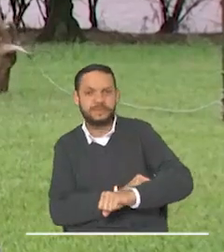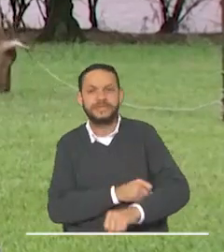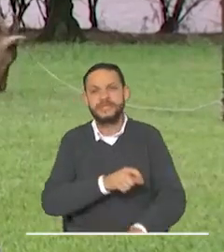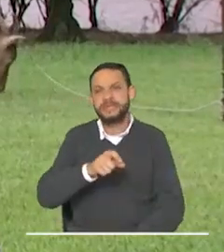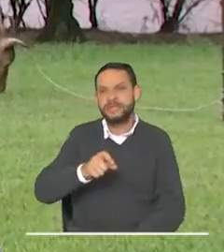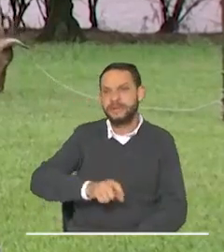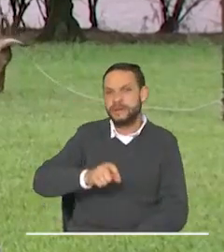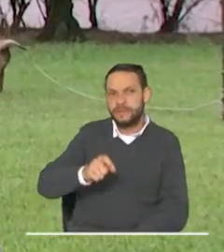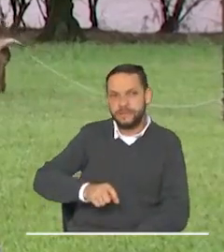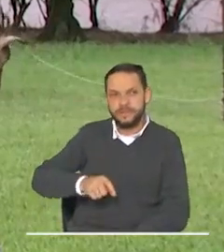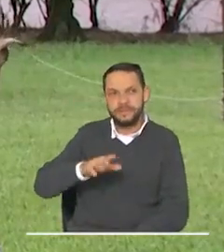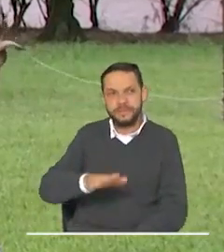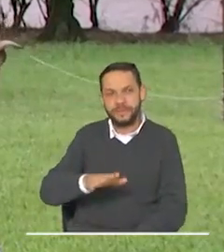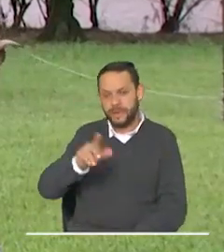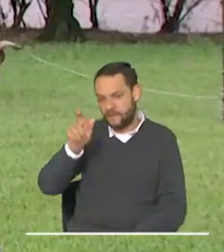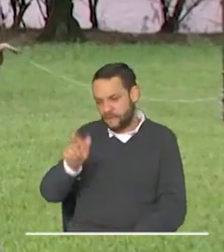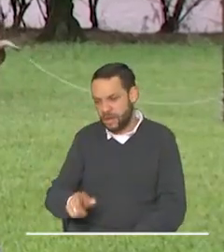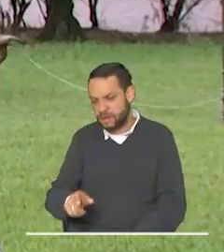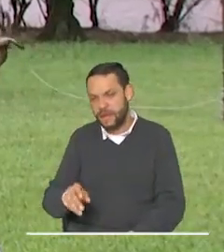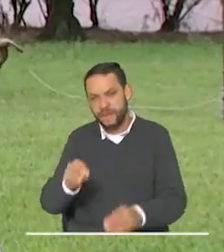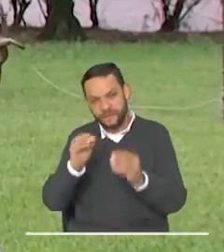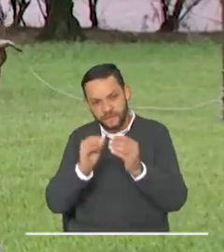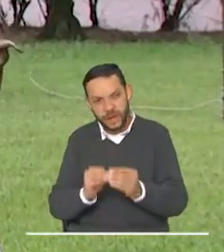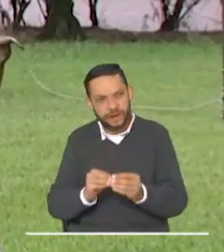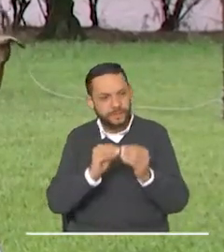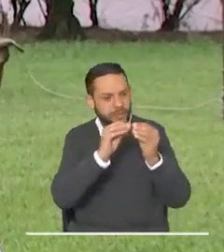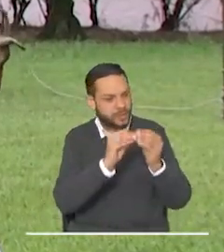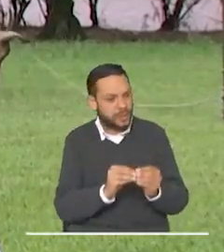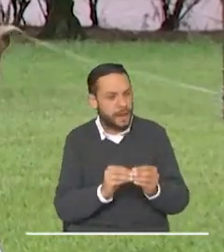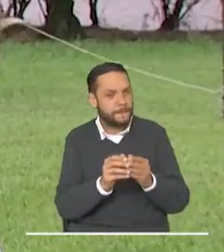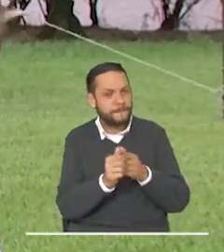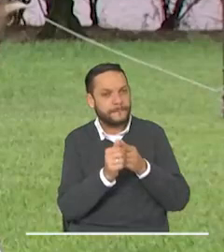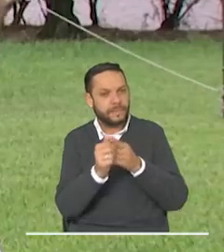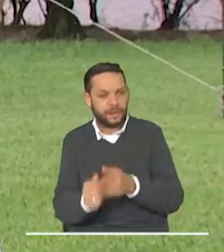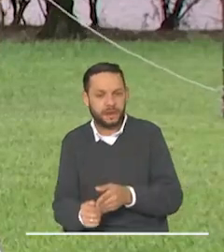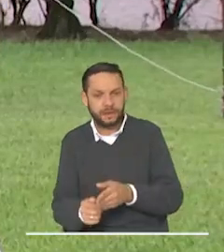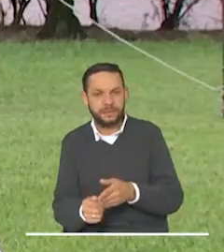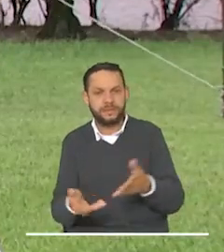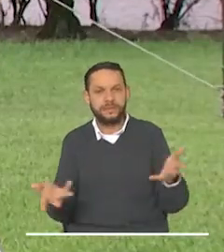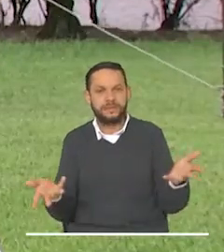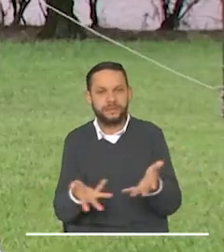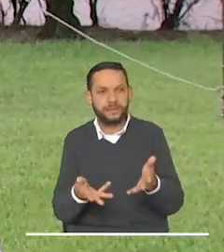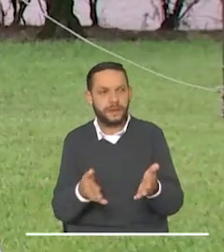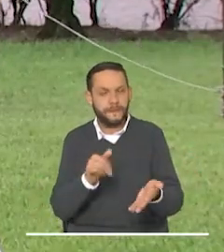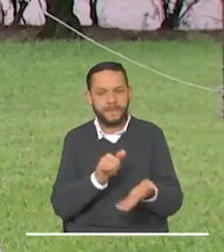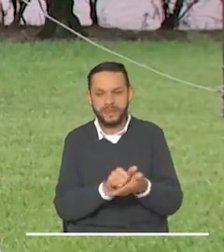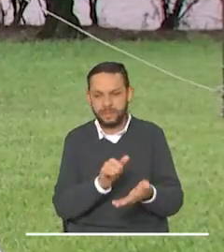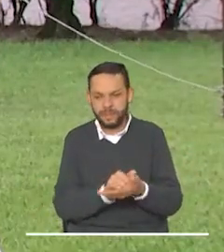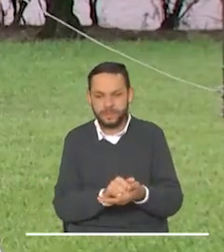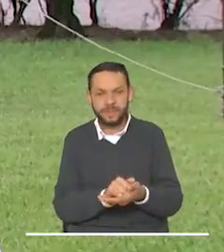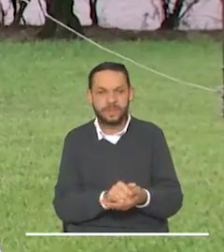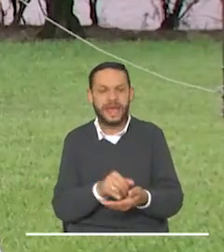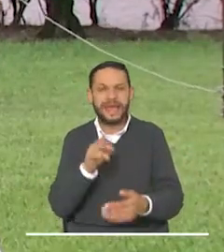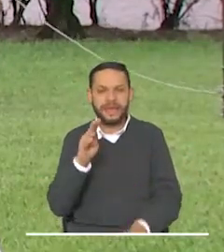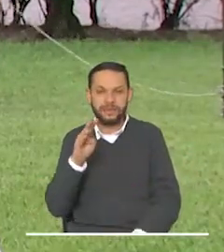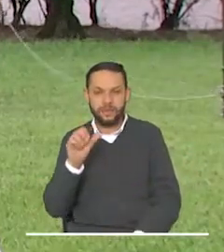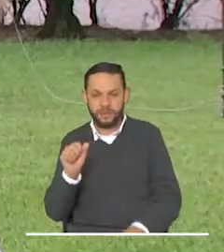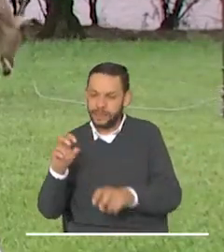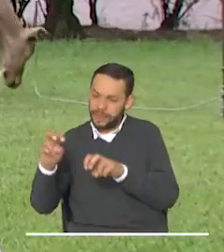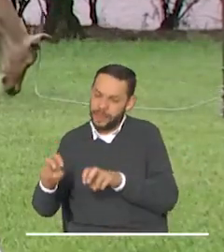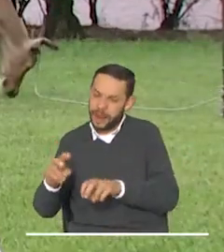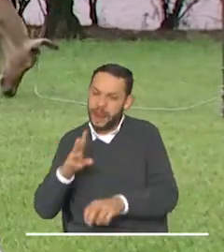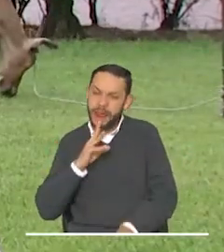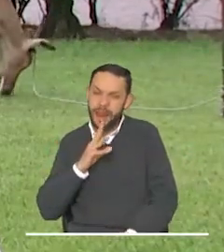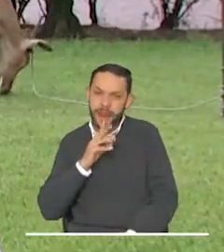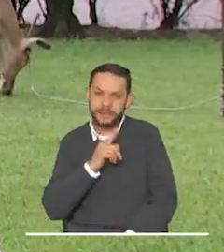parte de esa condición humana que nos lleva y nos enruta y lo decía hace poco con mi esposa hacia